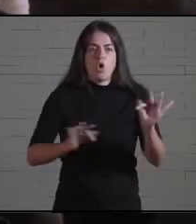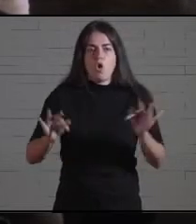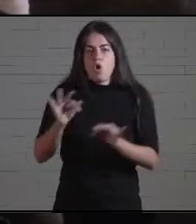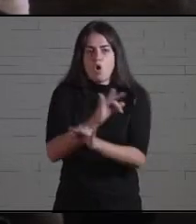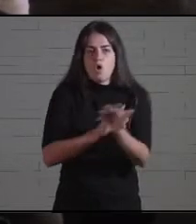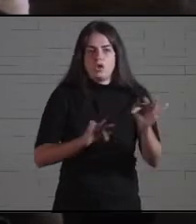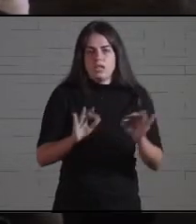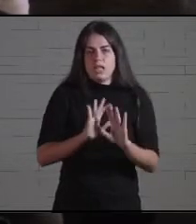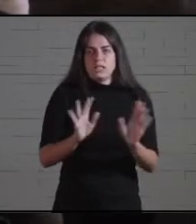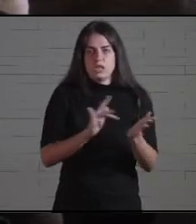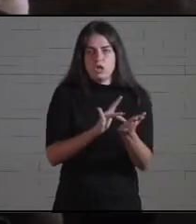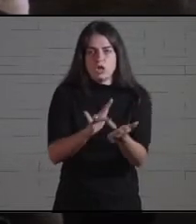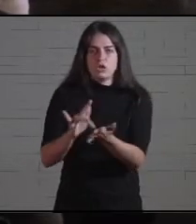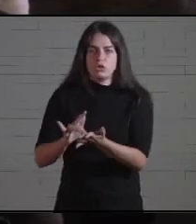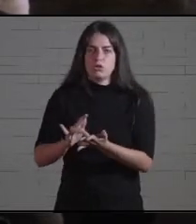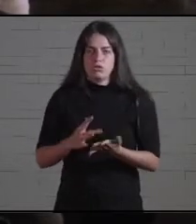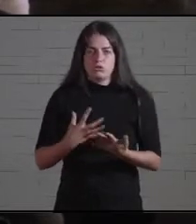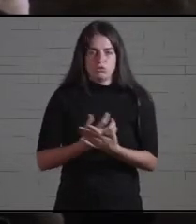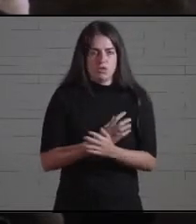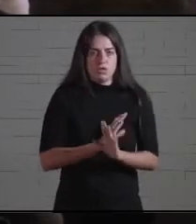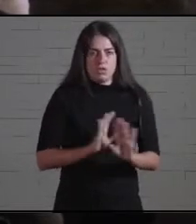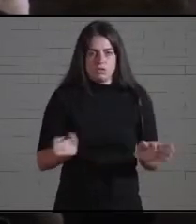turnos. Vale, pues